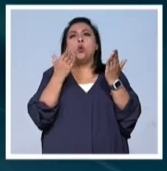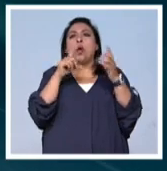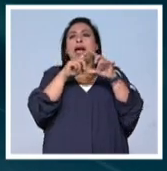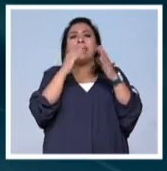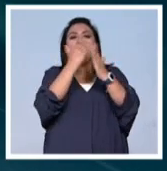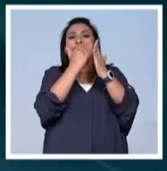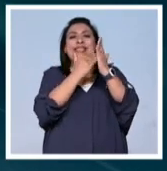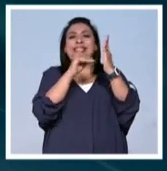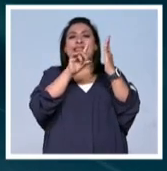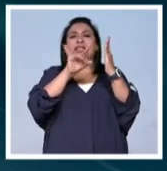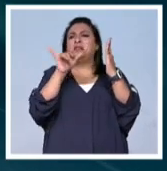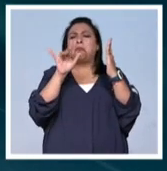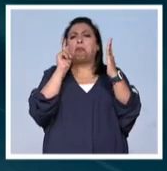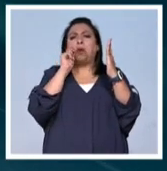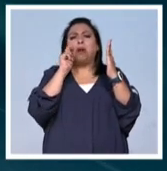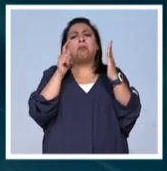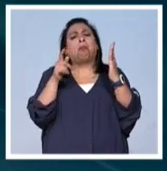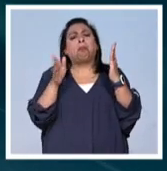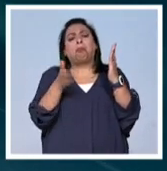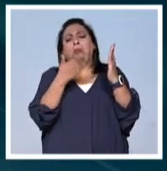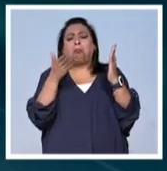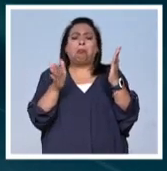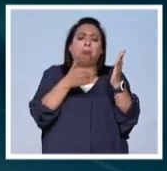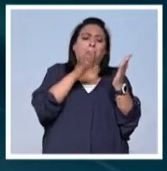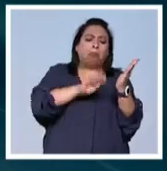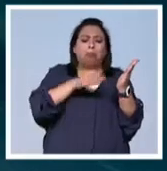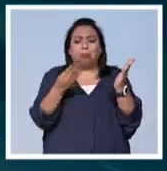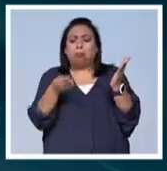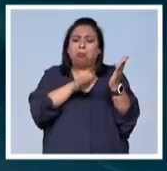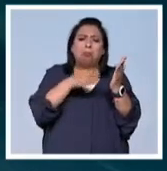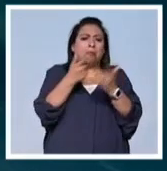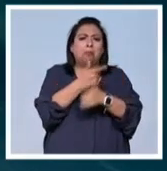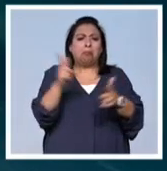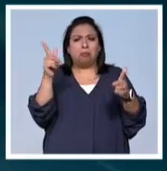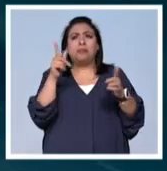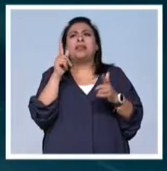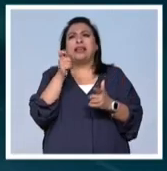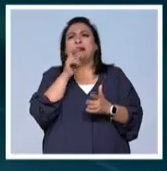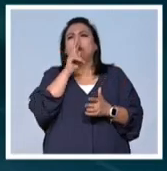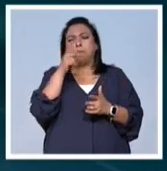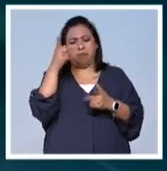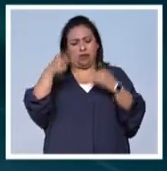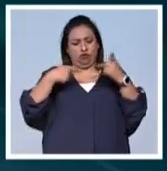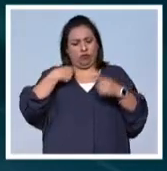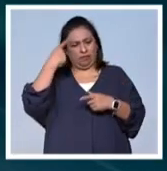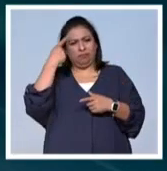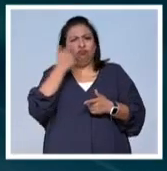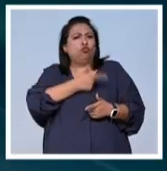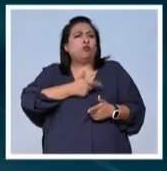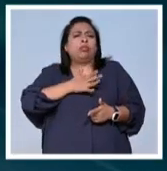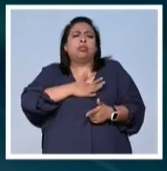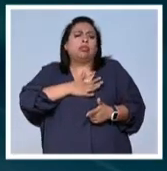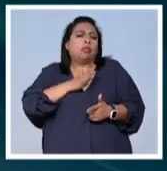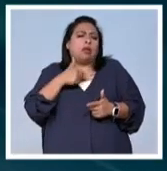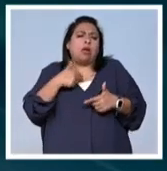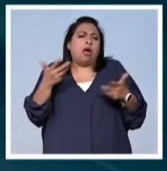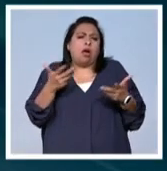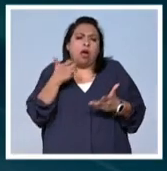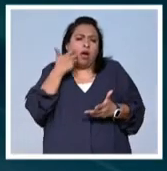índice con la intención de que El lector vaya libremente por las páginas son el resultado de cuestionarse las cosas por el puro placer de hacerlo